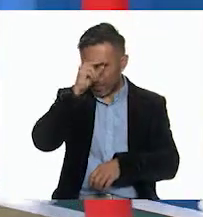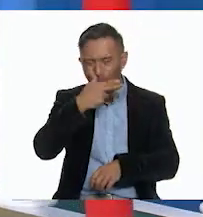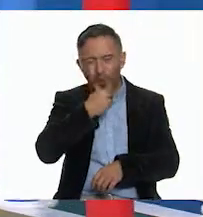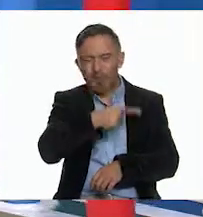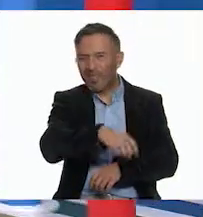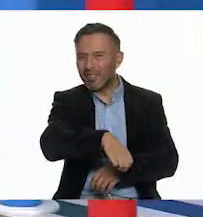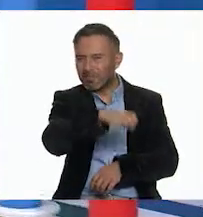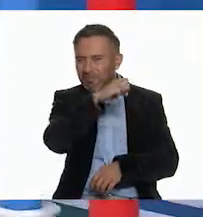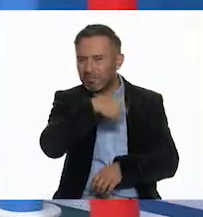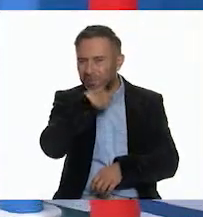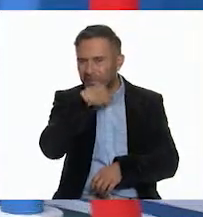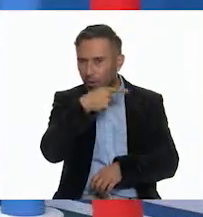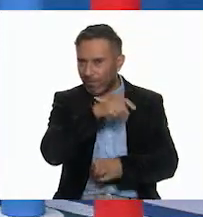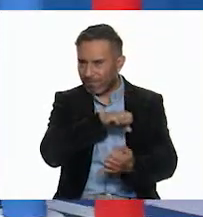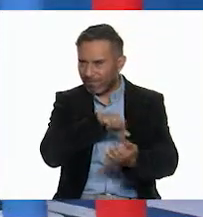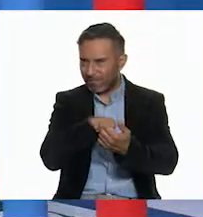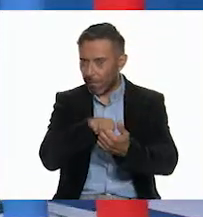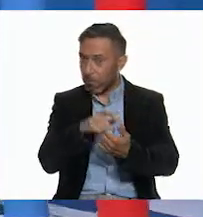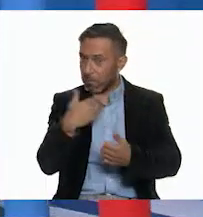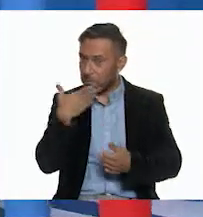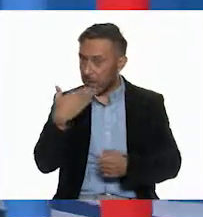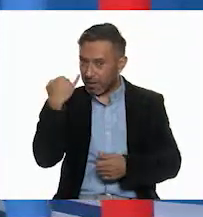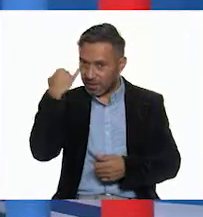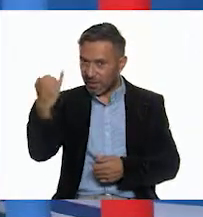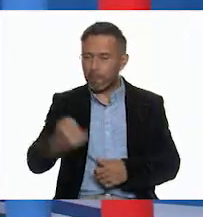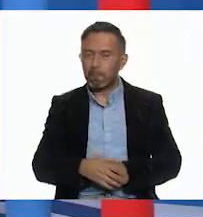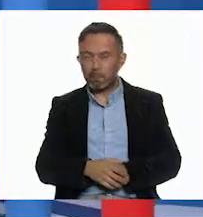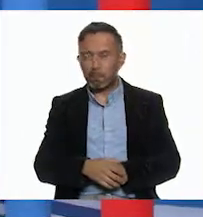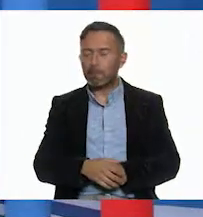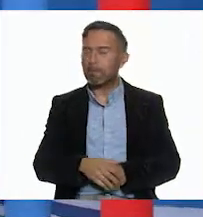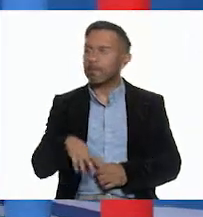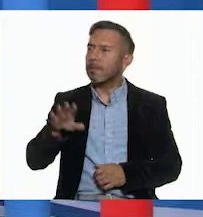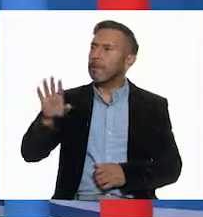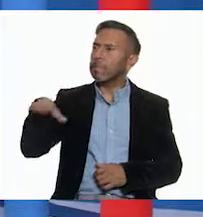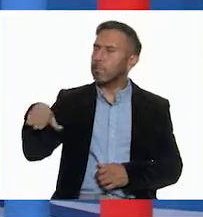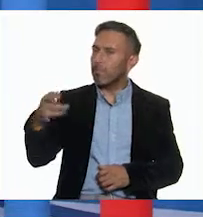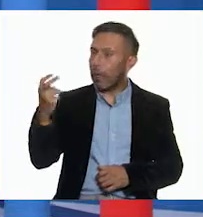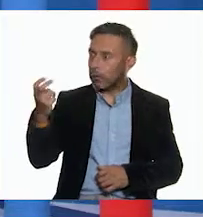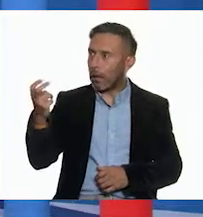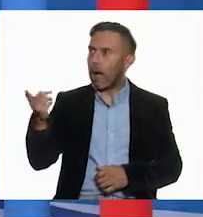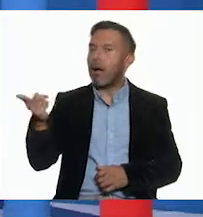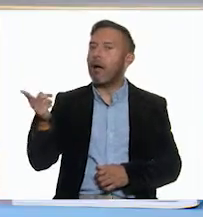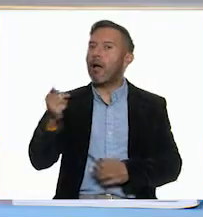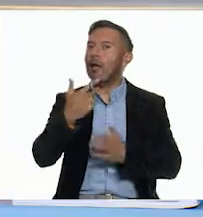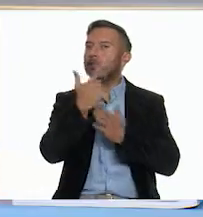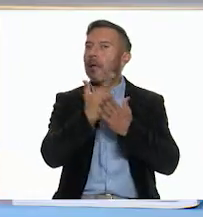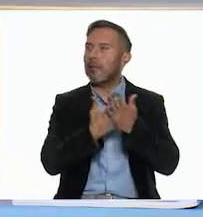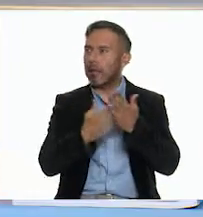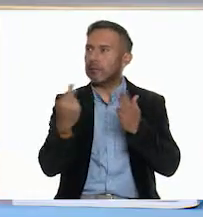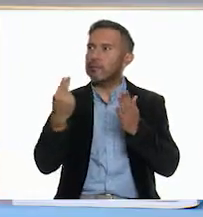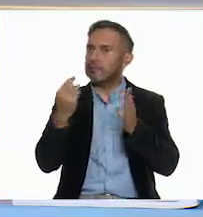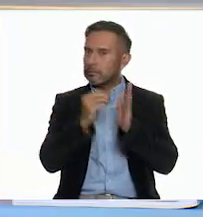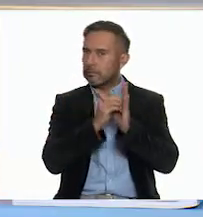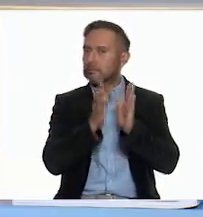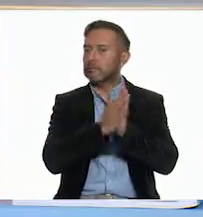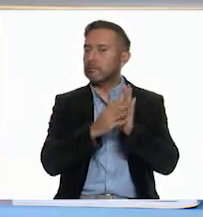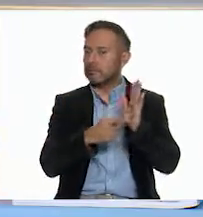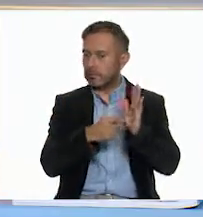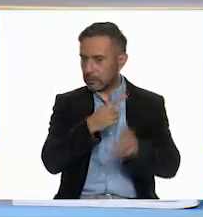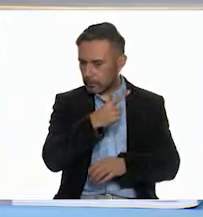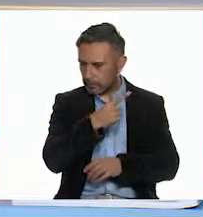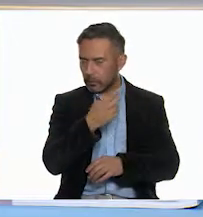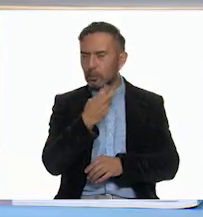pueblo. Maestra, yo creo que eso también lo tenemos que poner en la tabla, porque es una de las partes